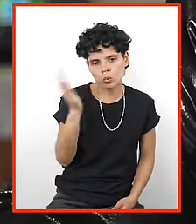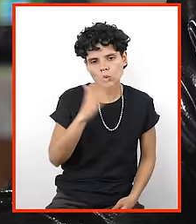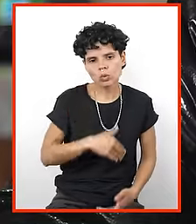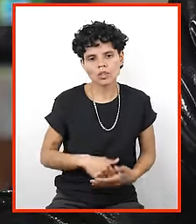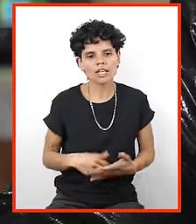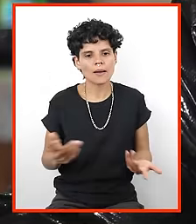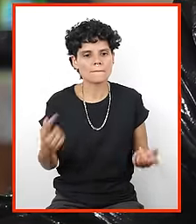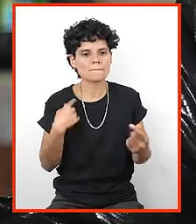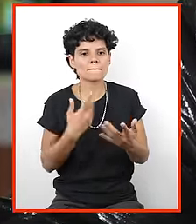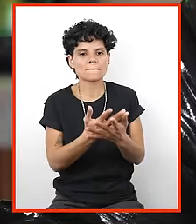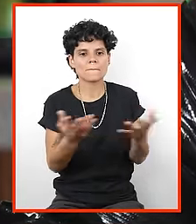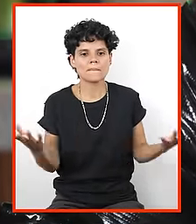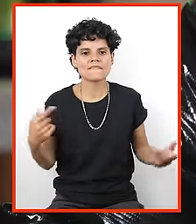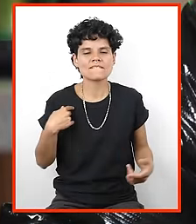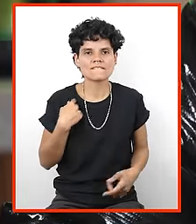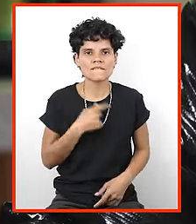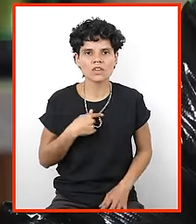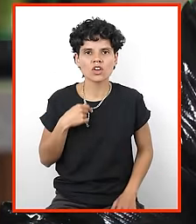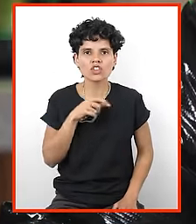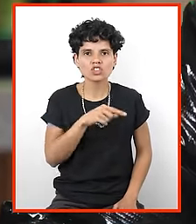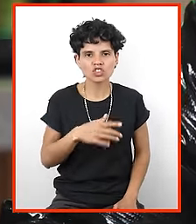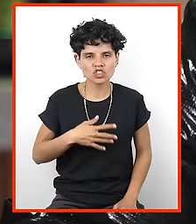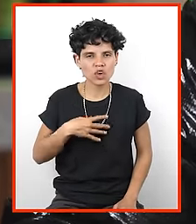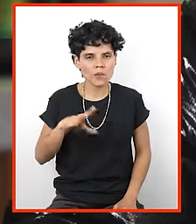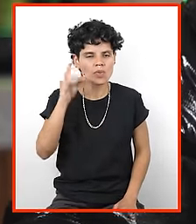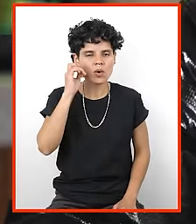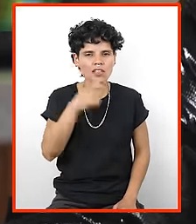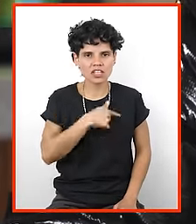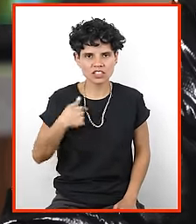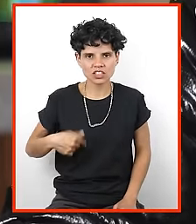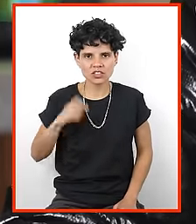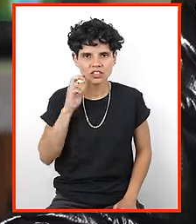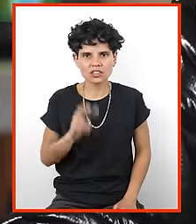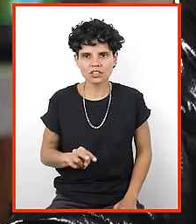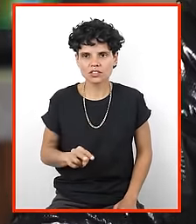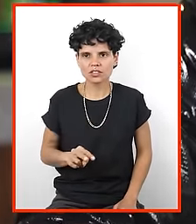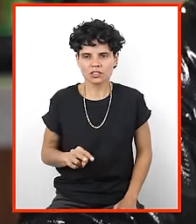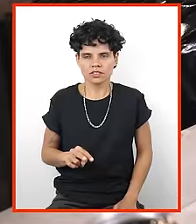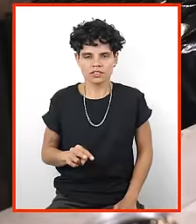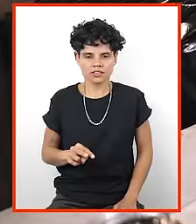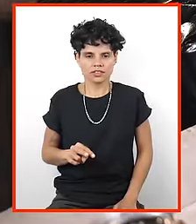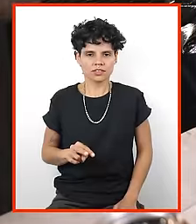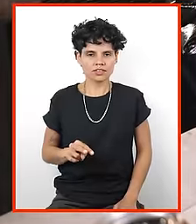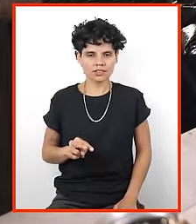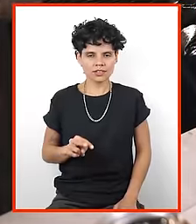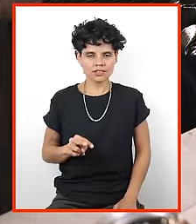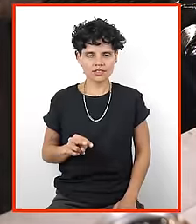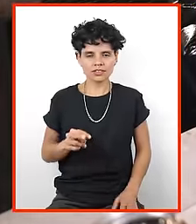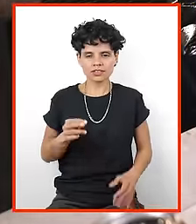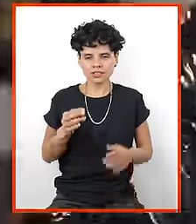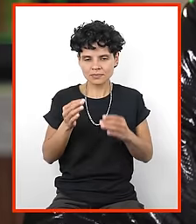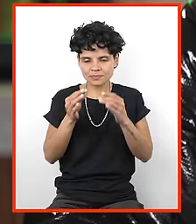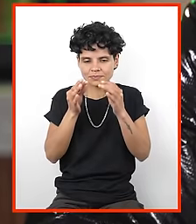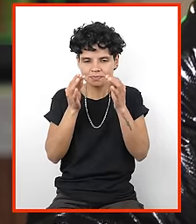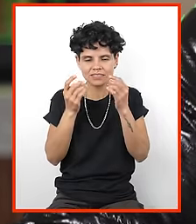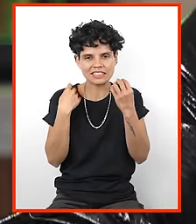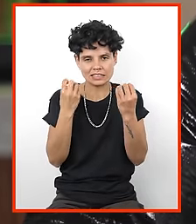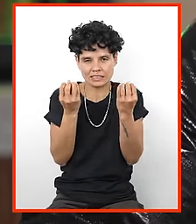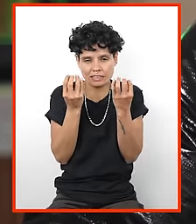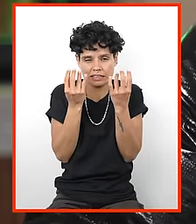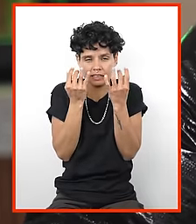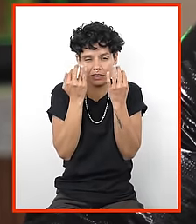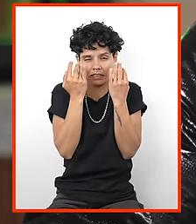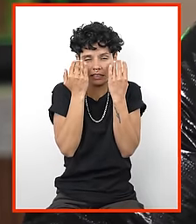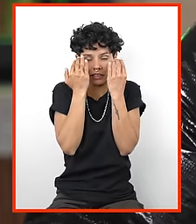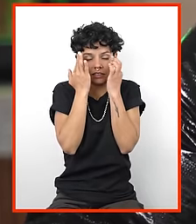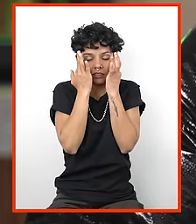los chinos, yo vi que los chinos sintieron el olor. Sintieron el olor. Sintieron como que quedaron más. Y yo así, pero dije, ¿cómo hice